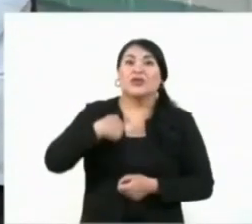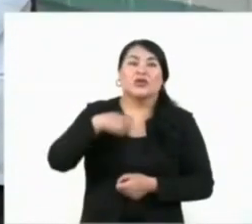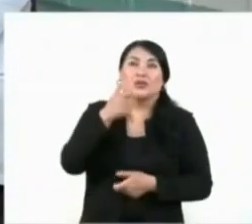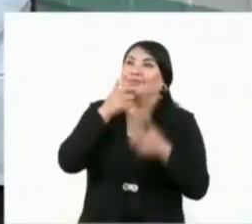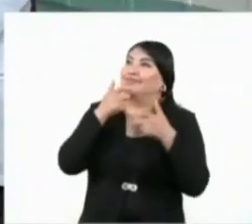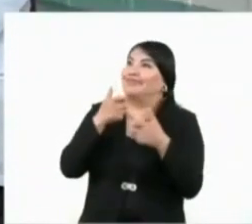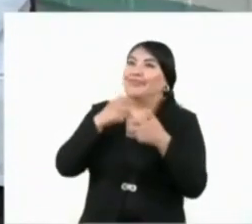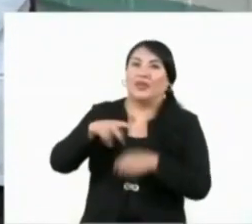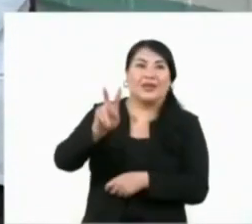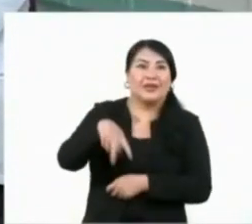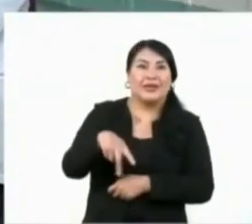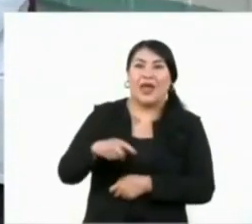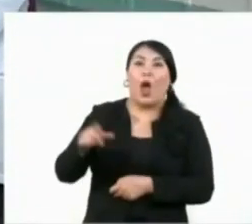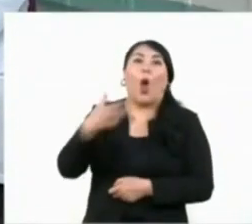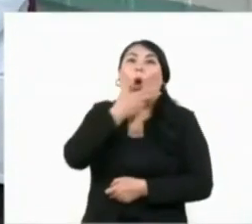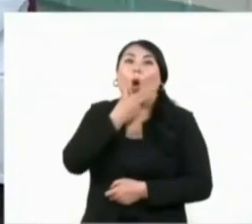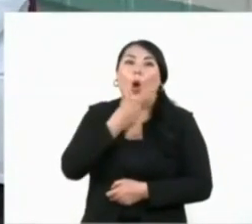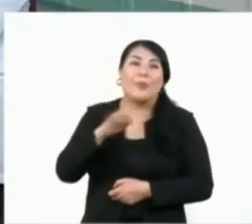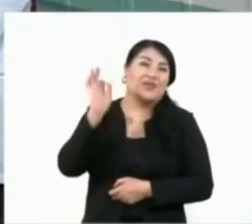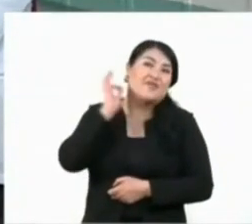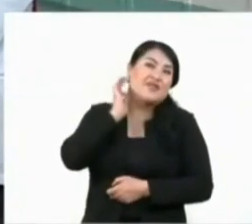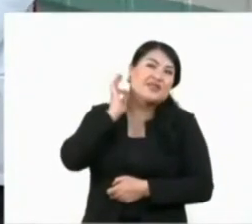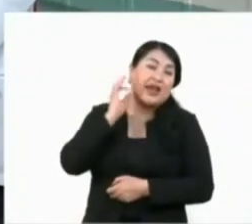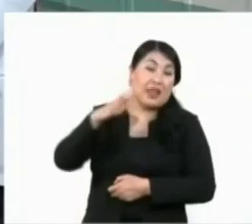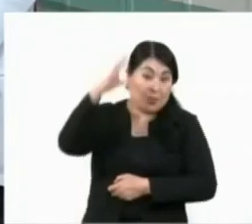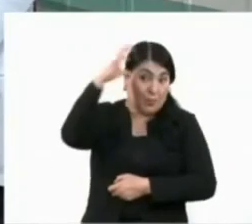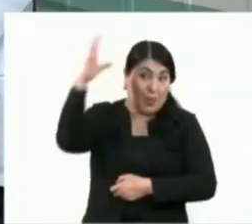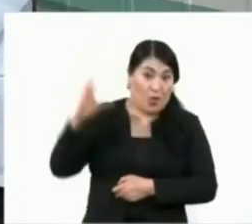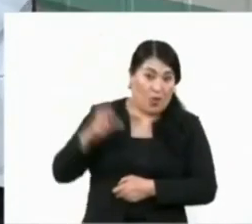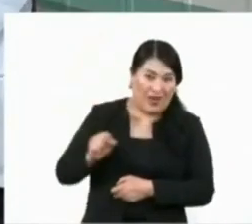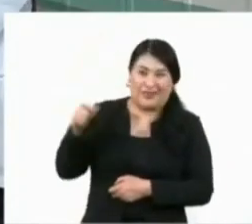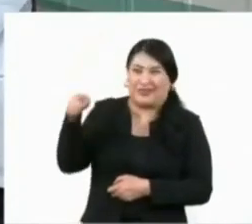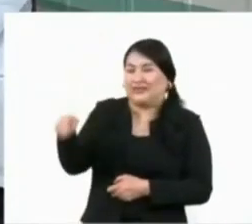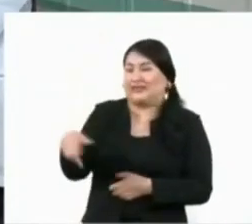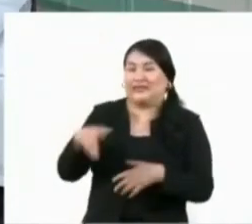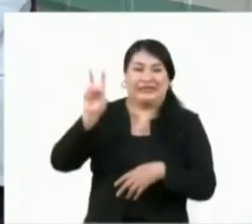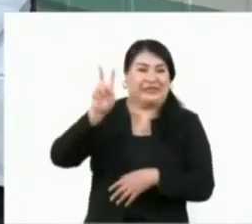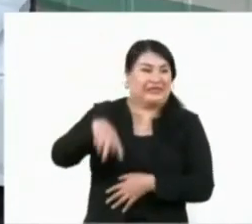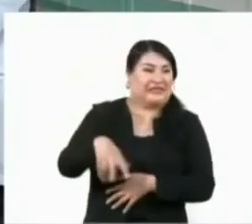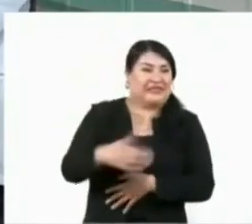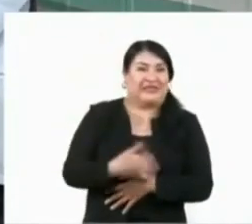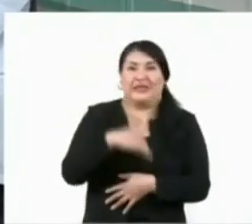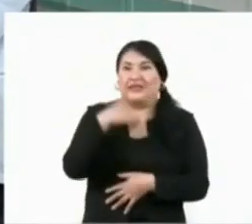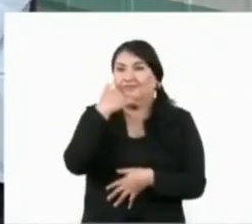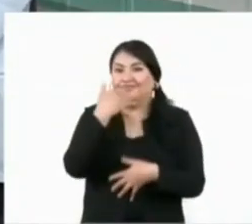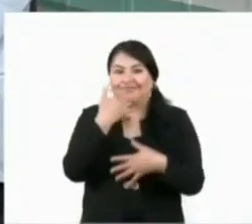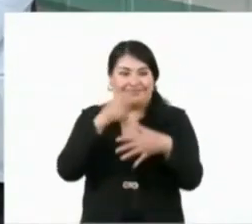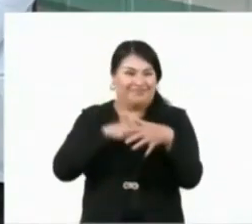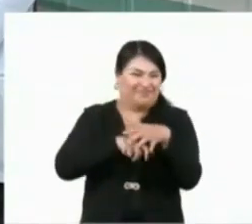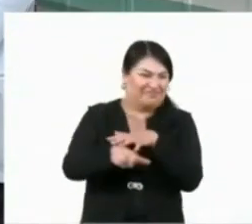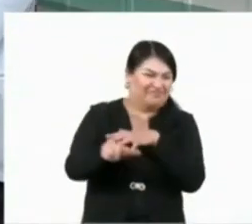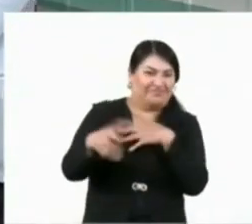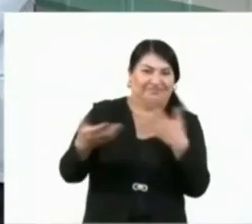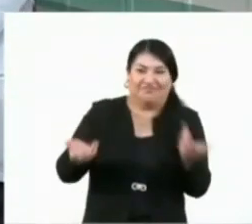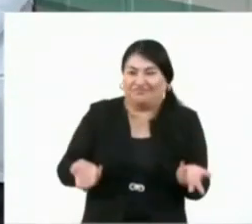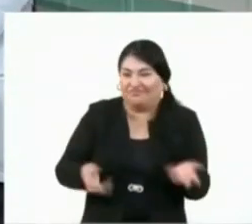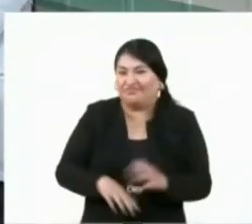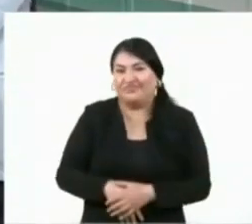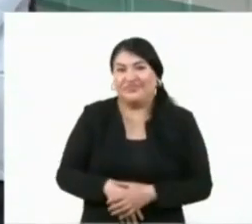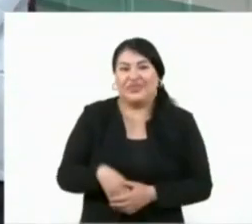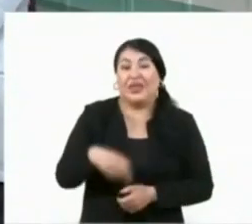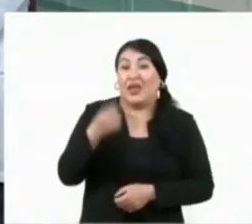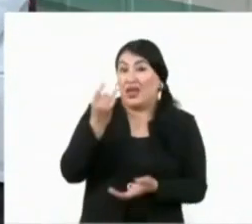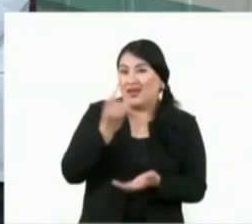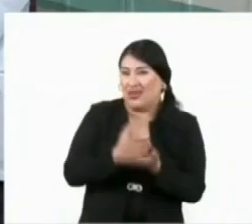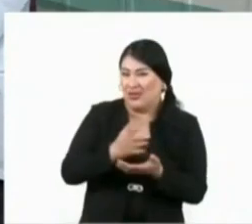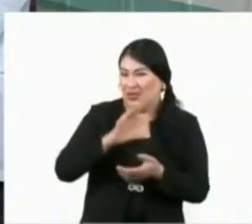la verdad es que es increíble el desaseo que hubo y además no solamente eso, sino